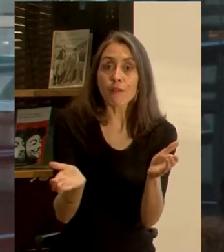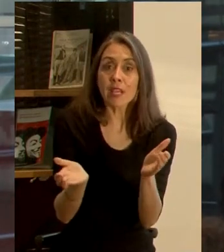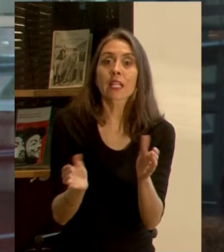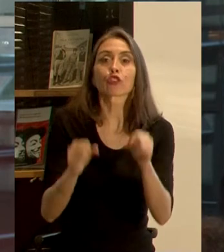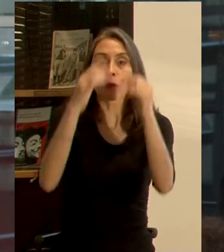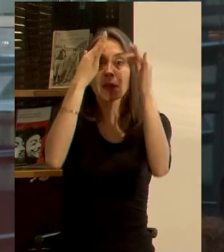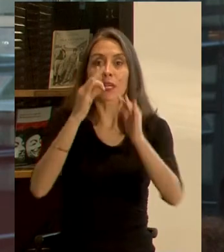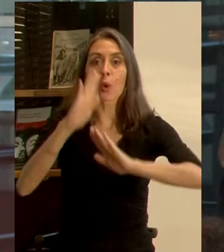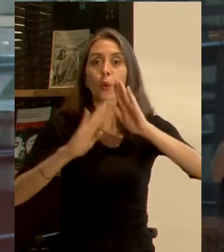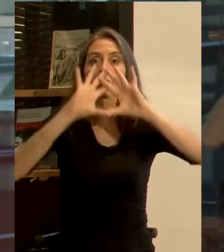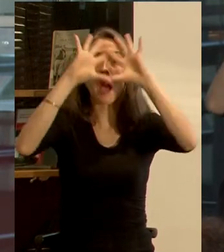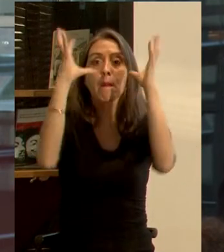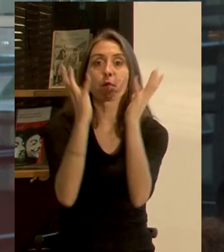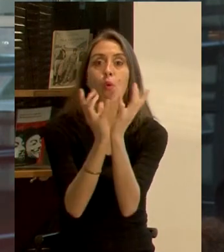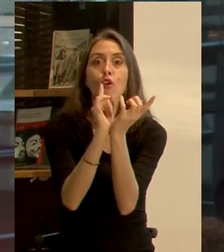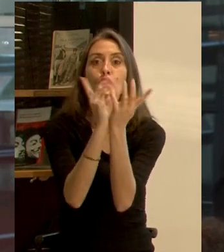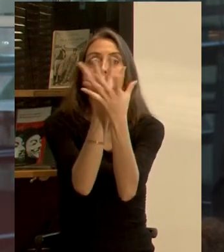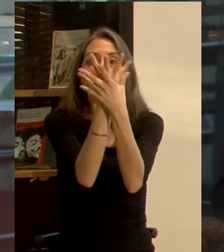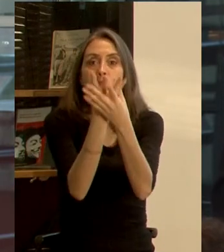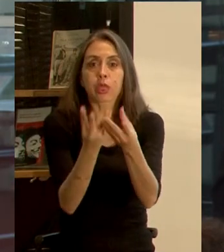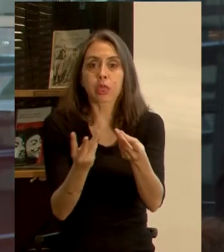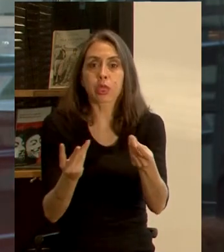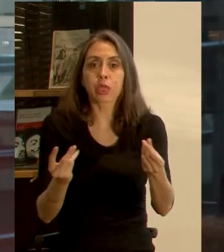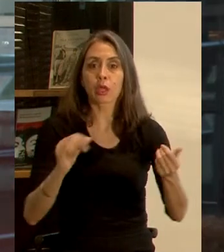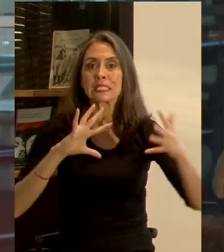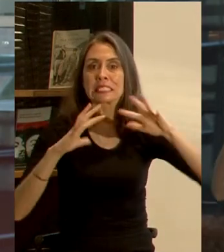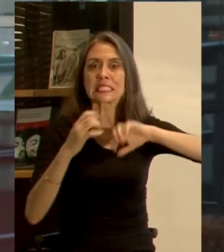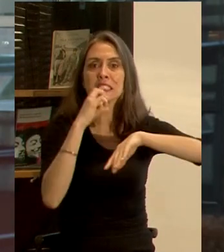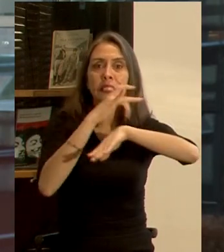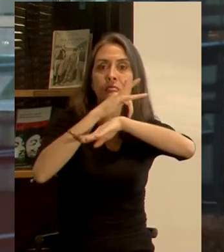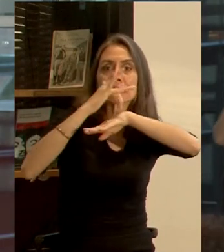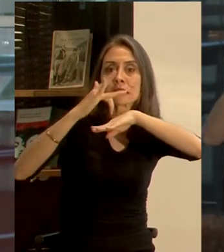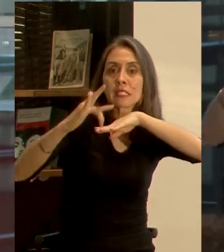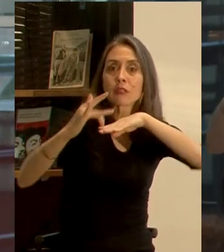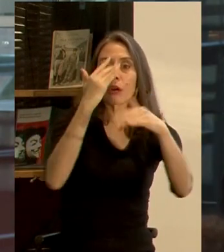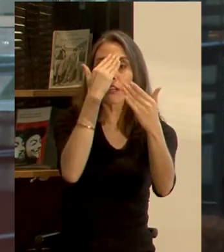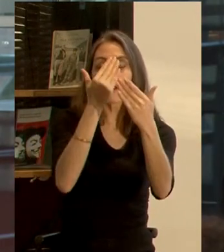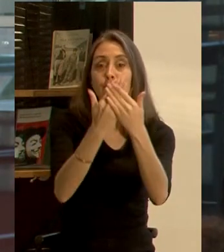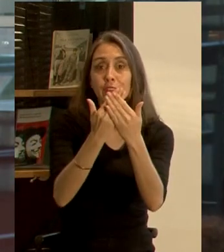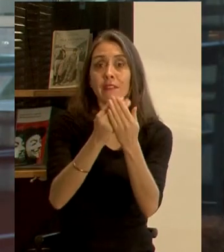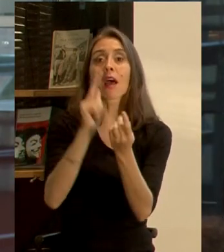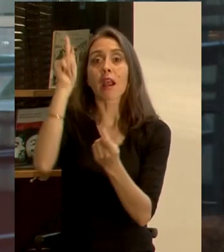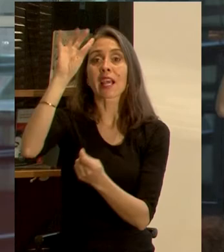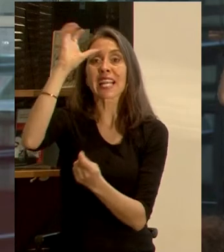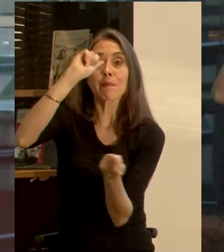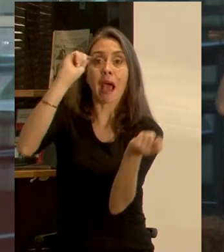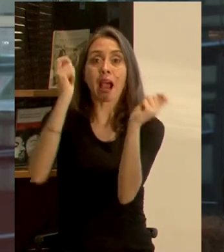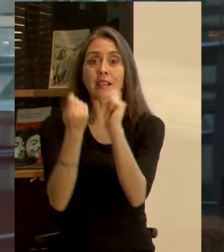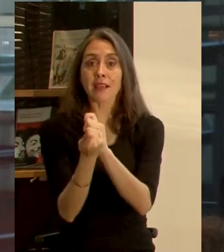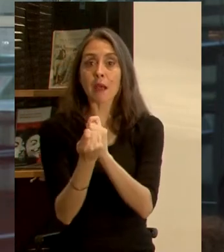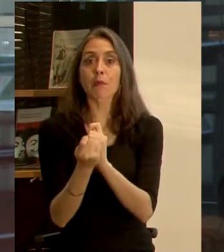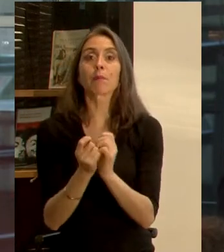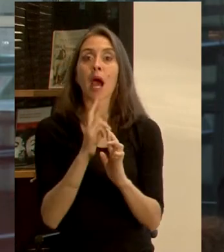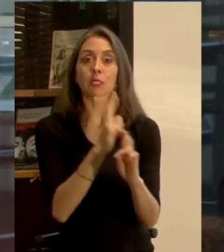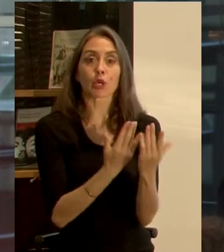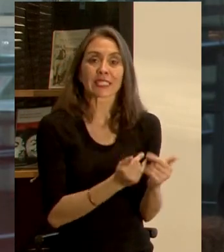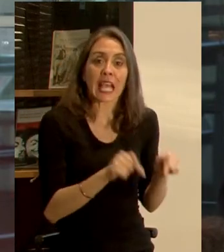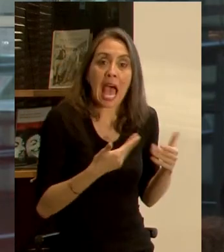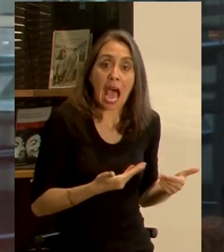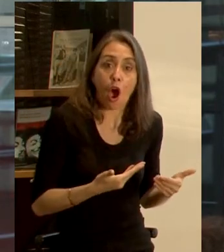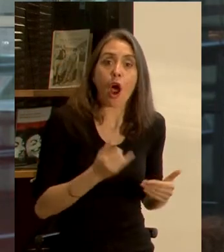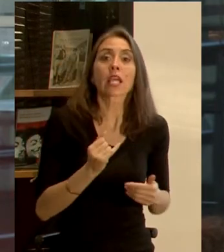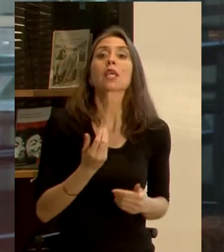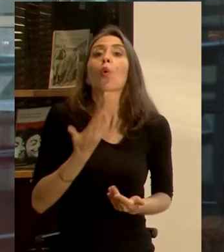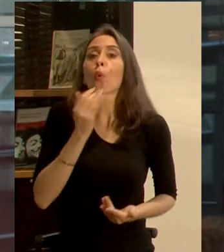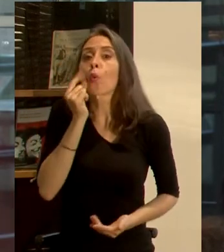para proteger al planeta contra la degradación y afrontar el cambio climático con el objetivo de satisfacer las necesidades actuales, pero también aquellas del